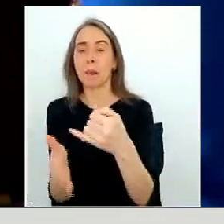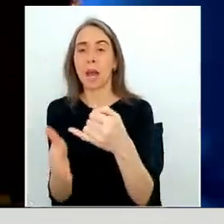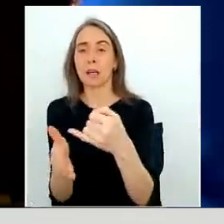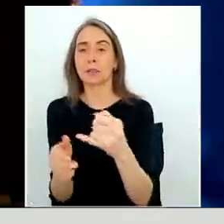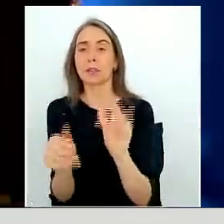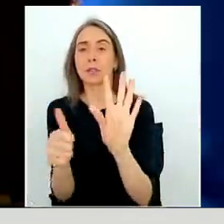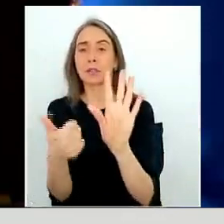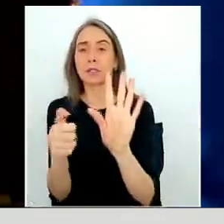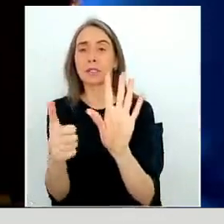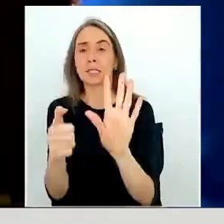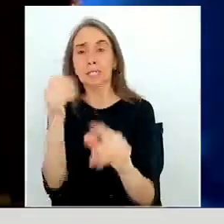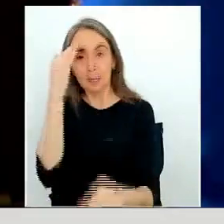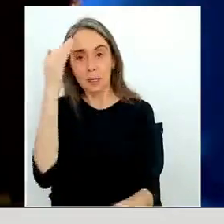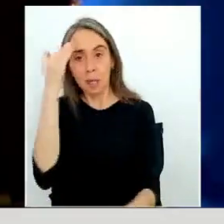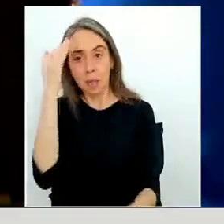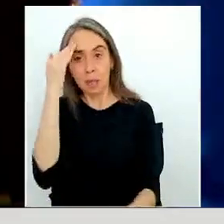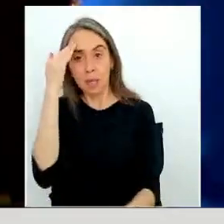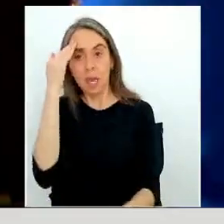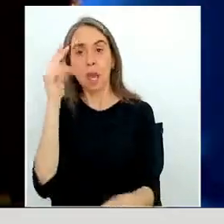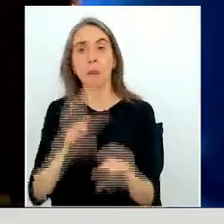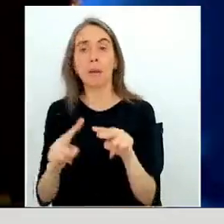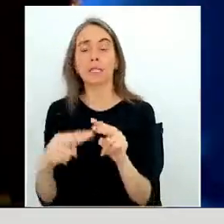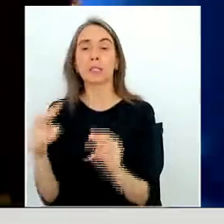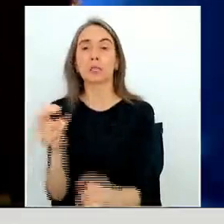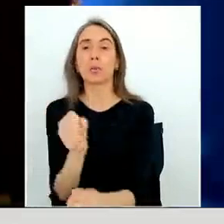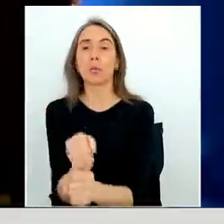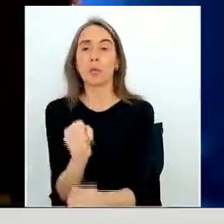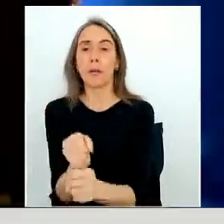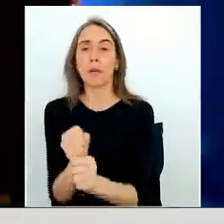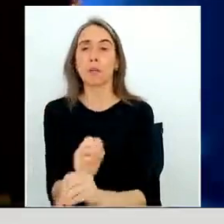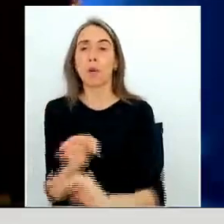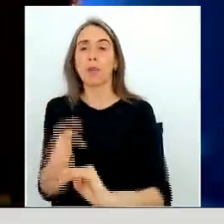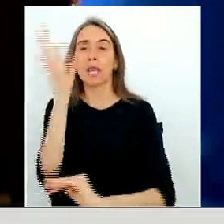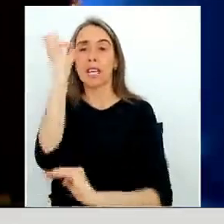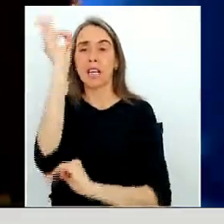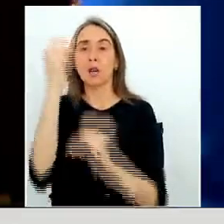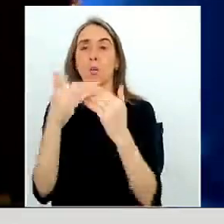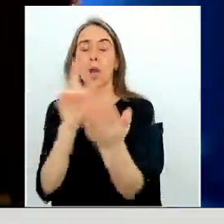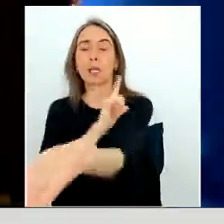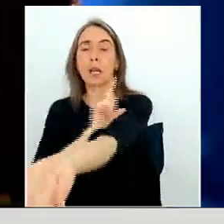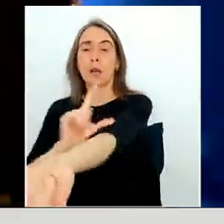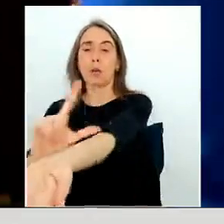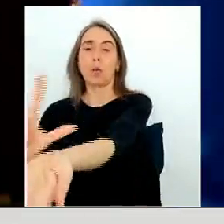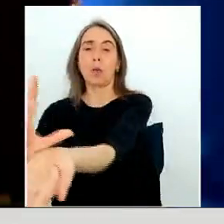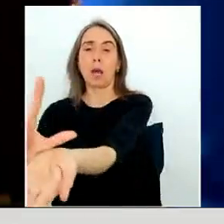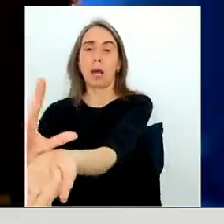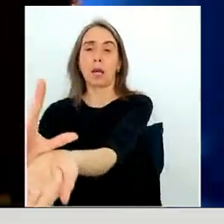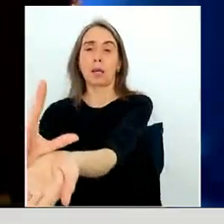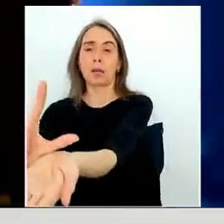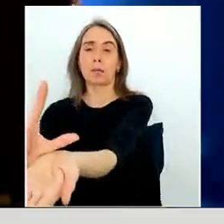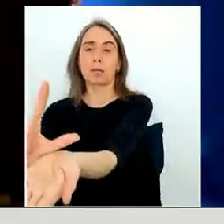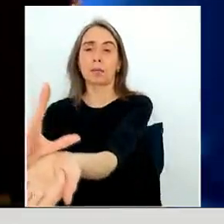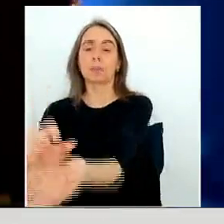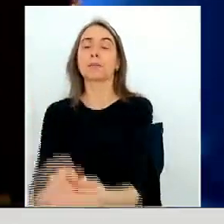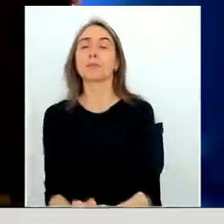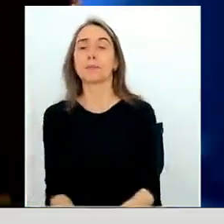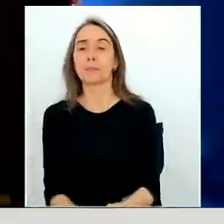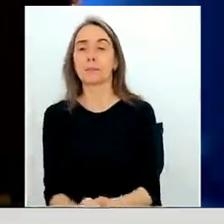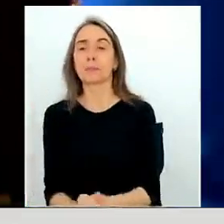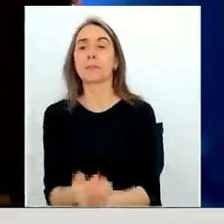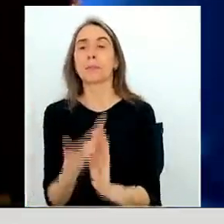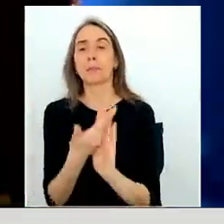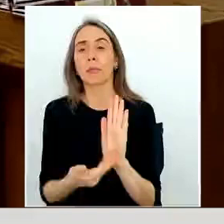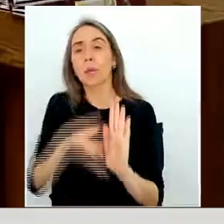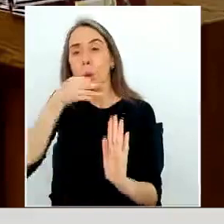días y para el ejercicio de su labor podrá constituirse en cualquier lugar del territorio nacional Esa es la cuenta para hoy